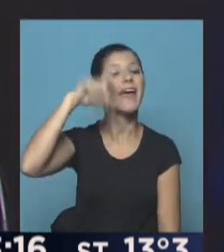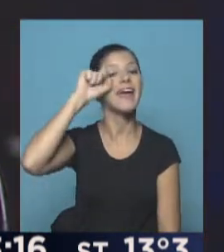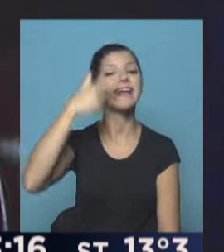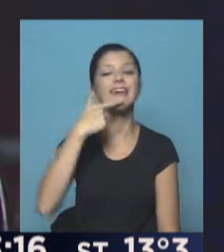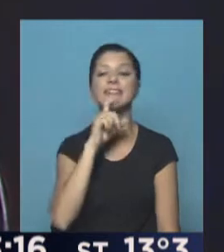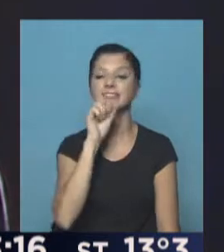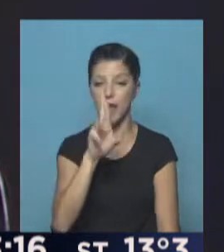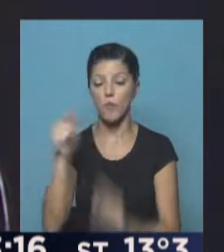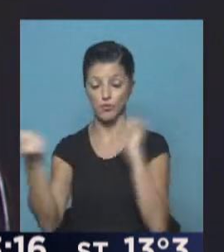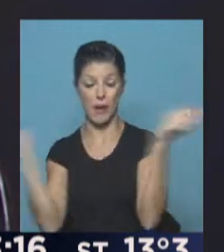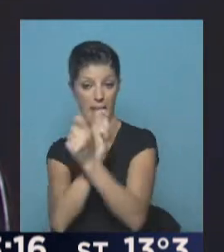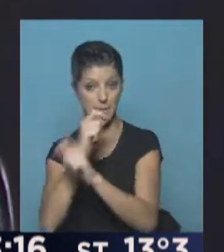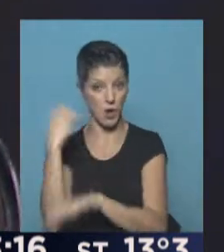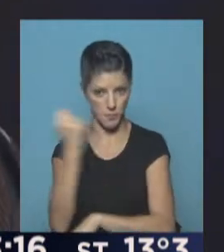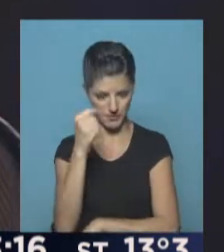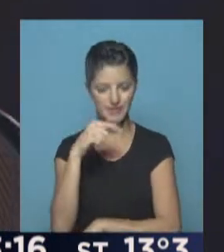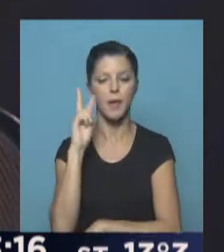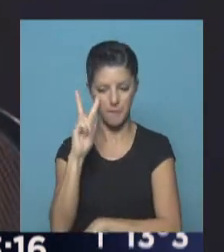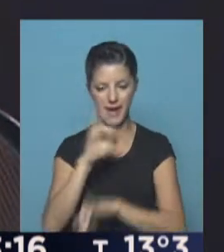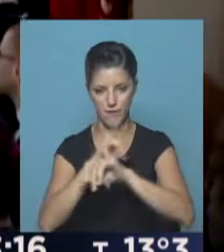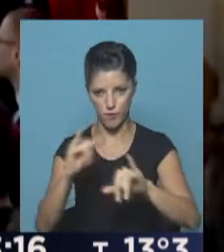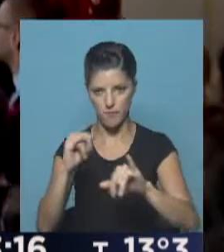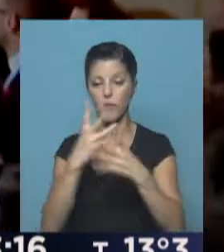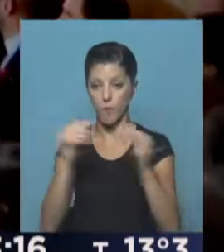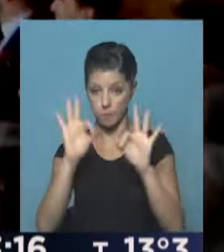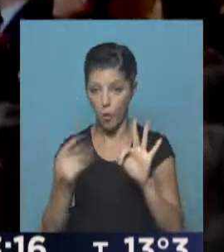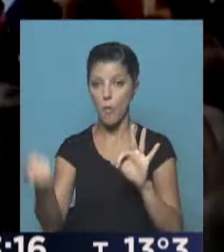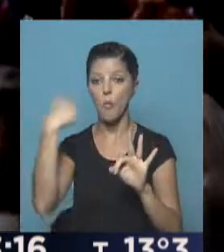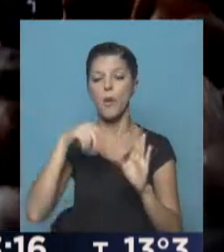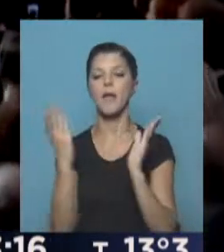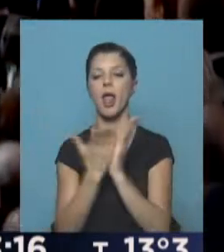de un giro histórico. Vemos el informe y lo analizamos.